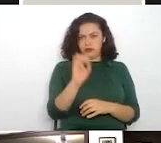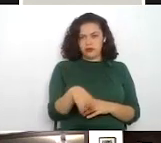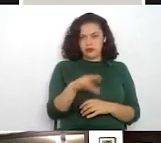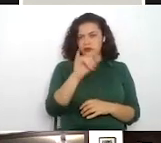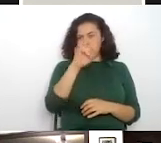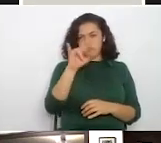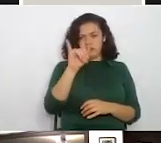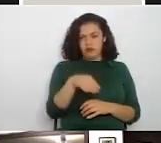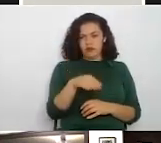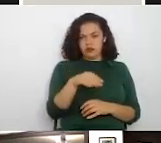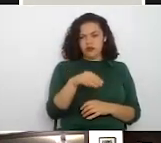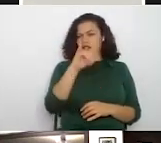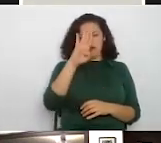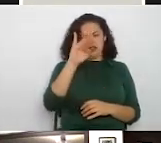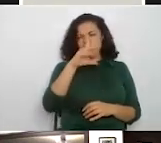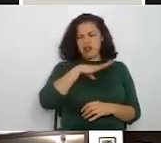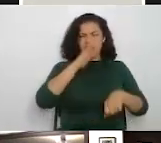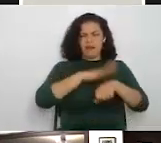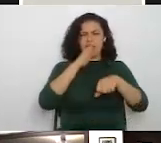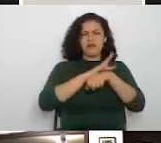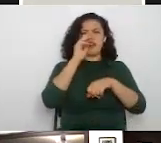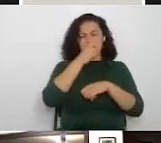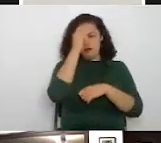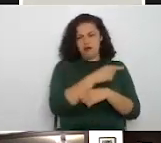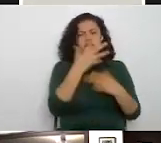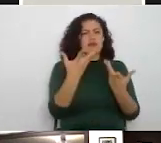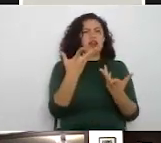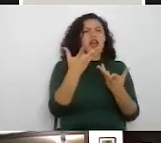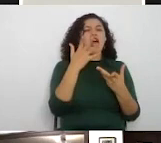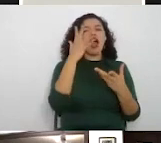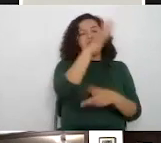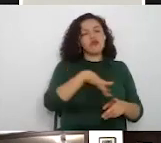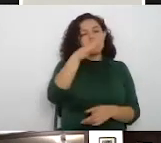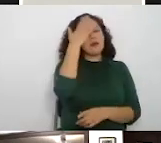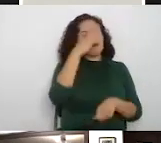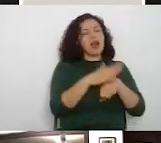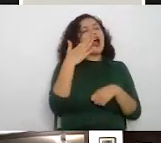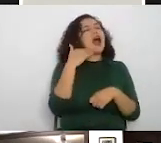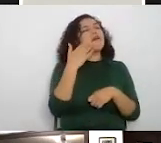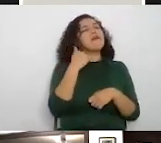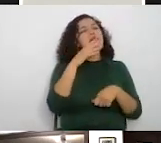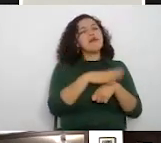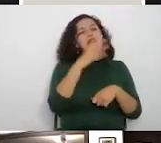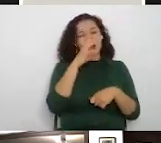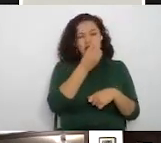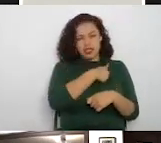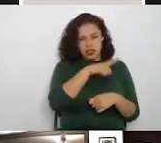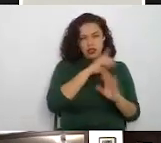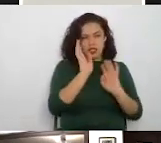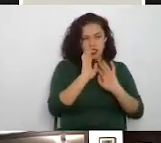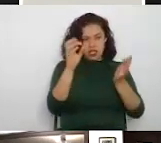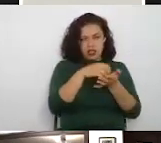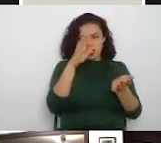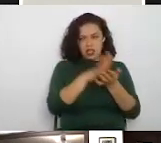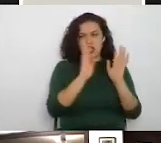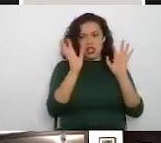más efectivo, ahorro de papel, ser más amigables con el ambiente. Entonces, ya se publicó y de esta manera se